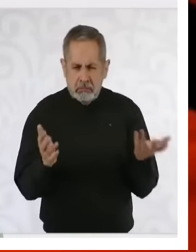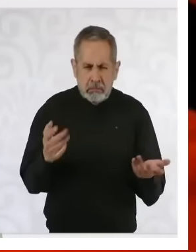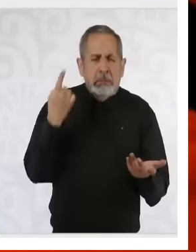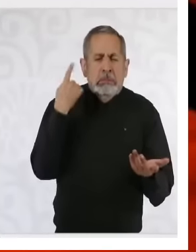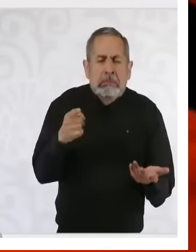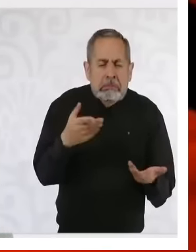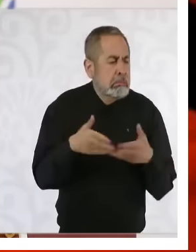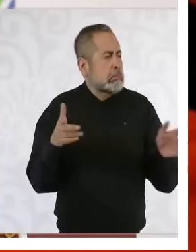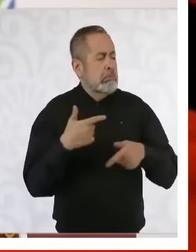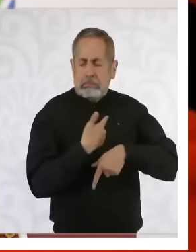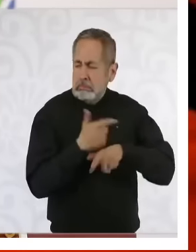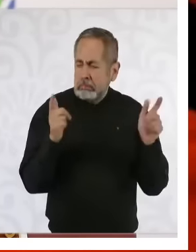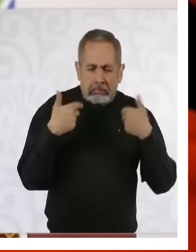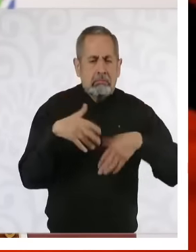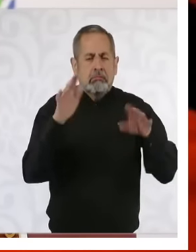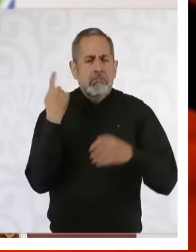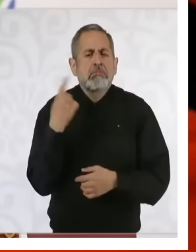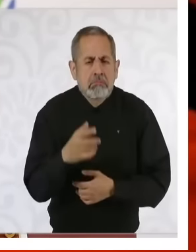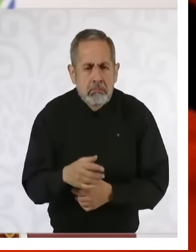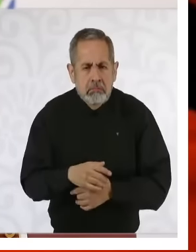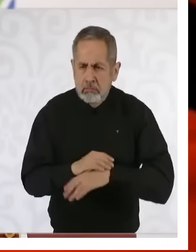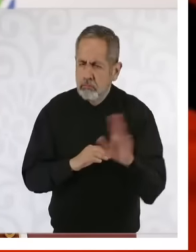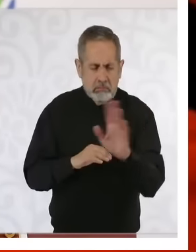el precio? Si la fórmula